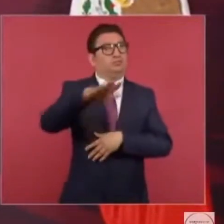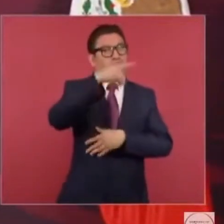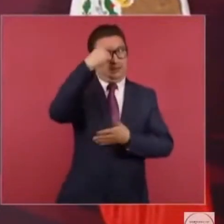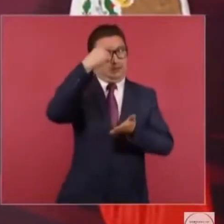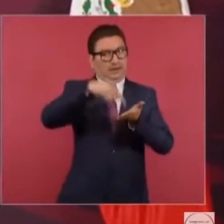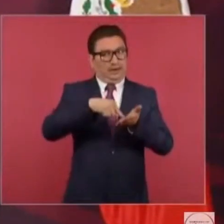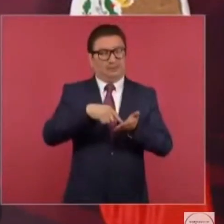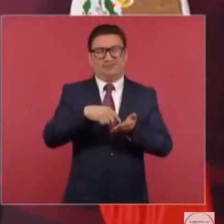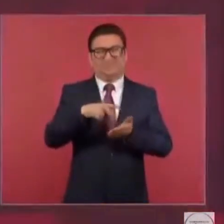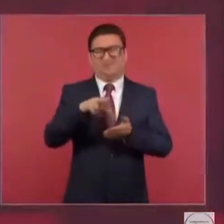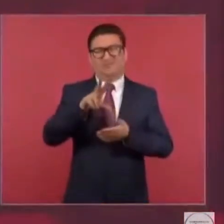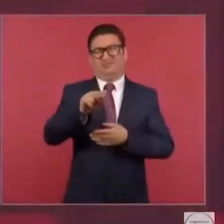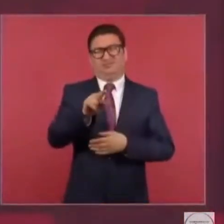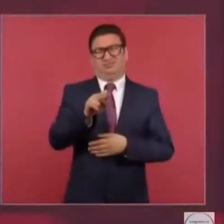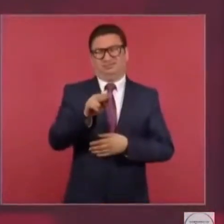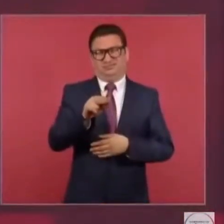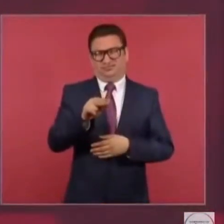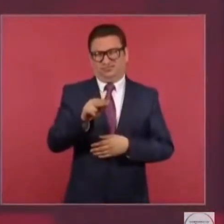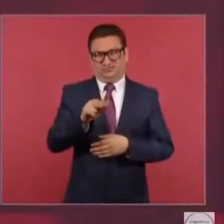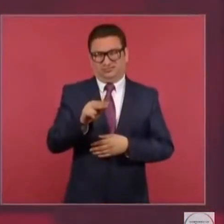no, no, no, no.